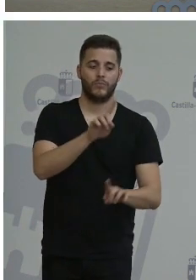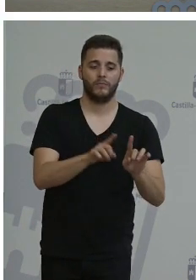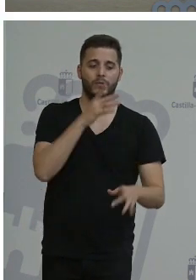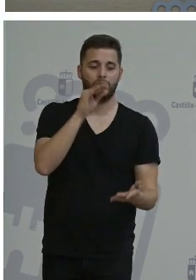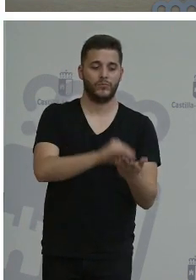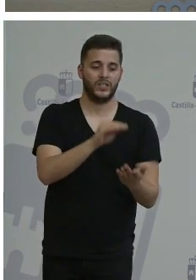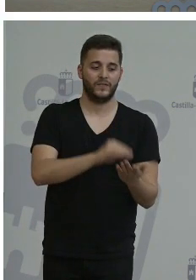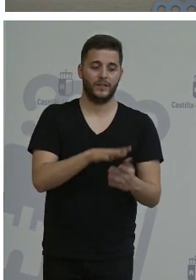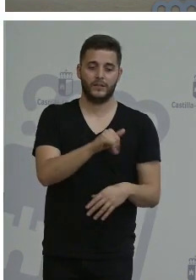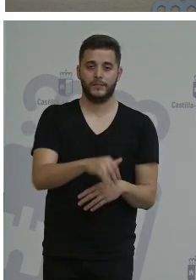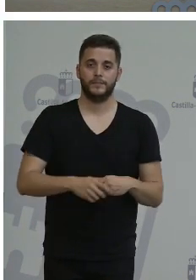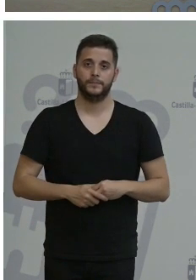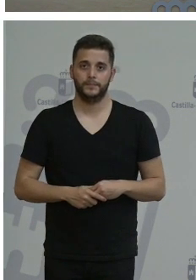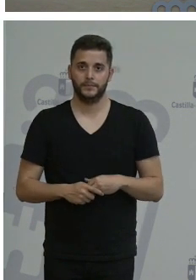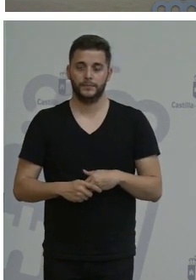sucediendo.